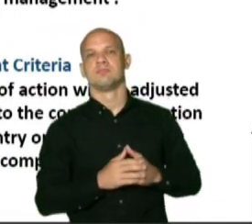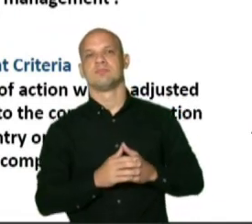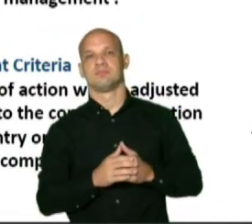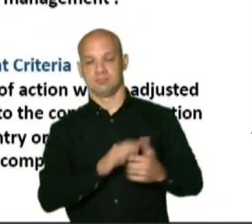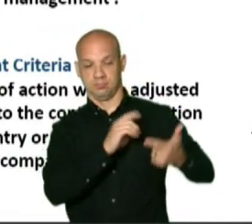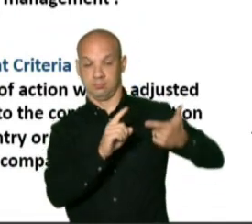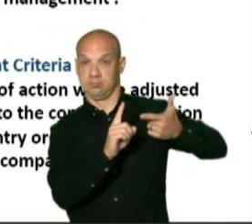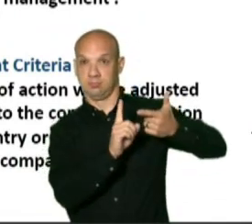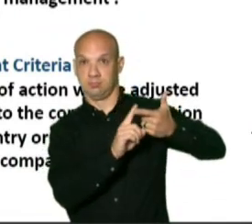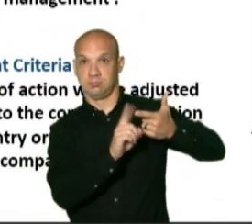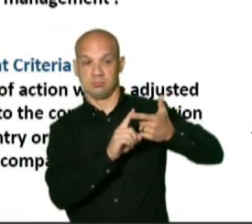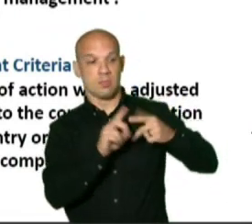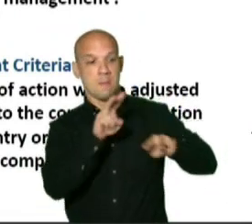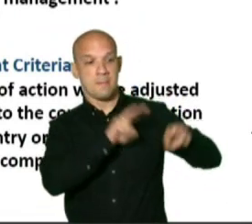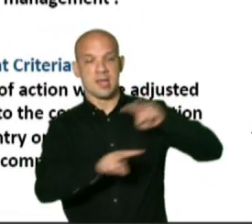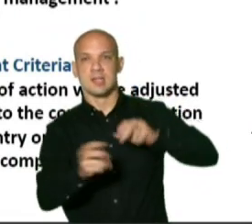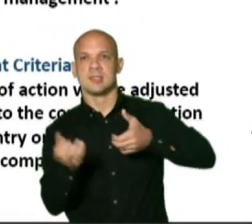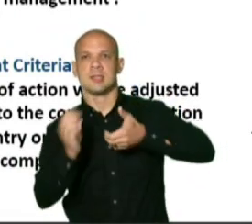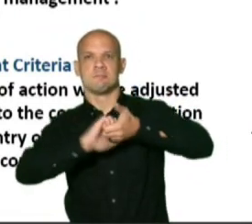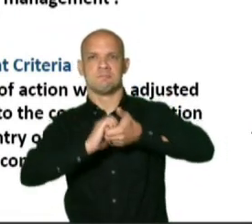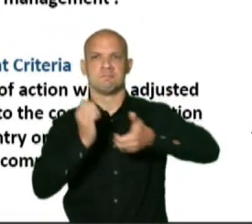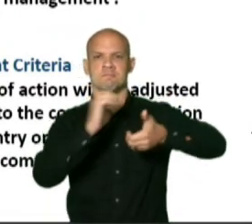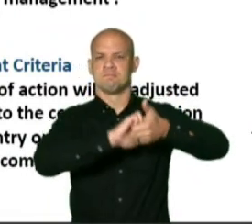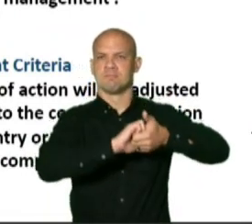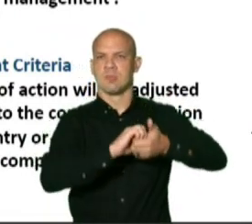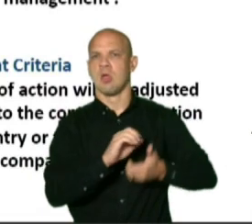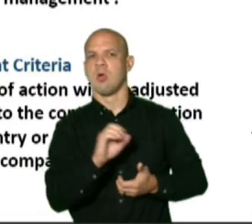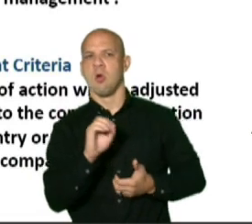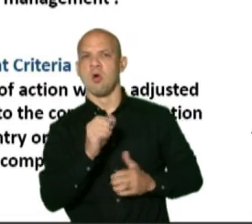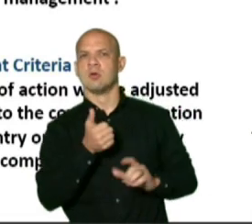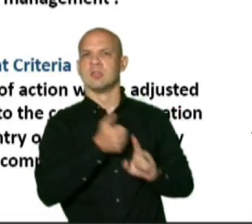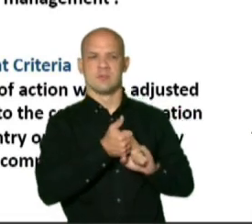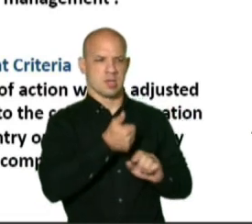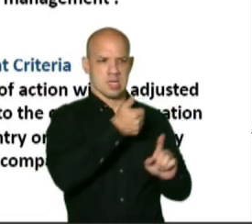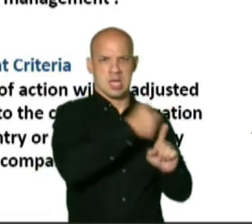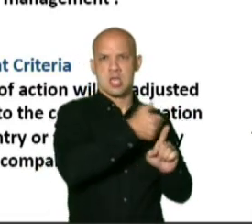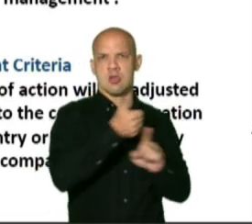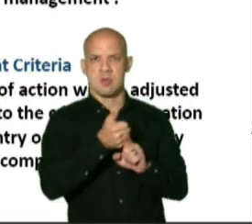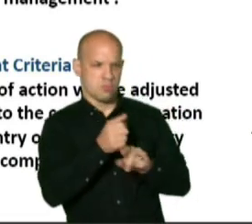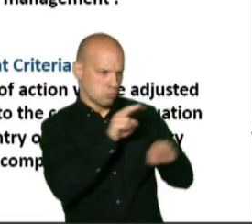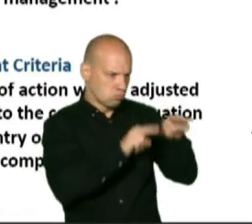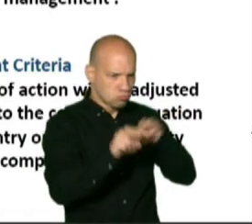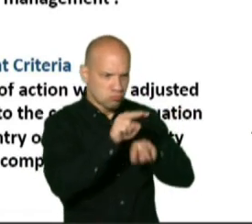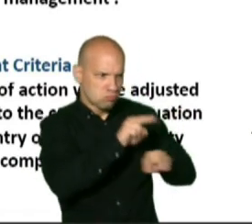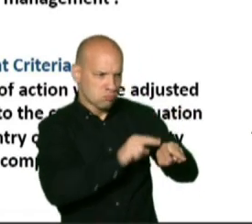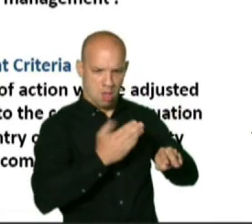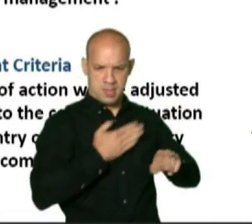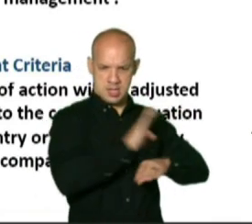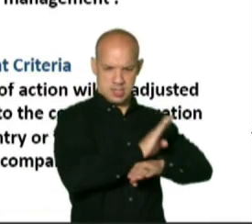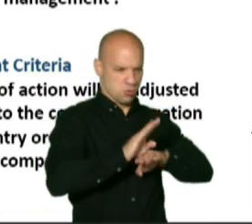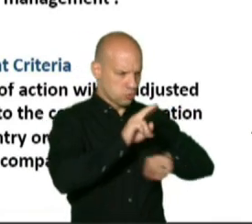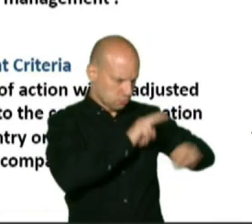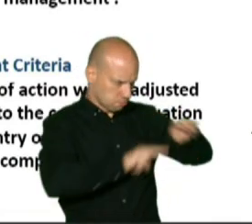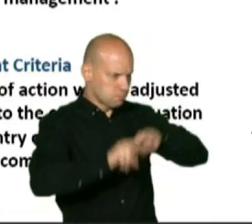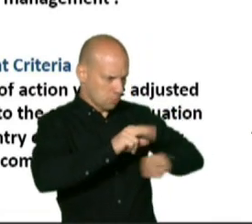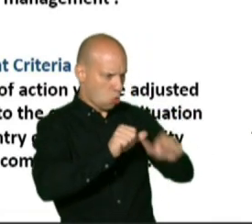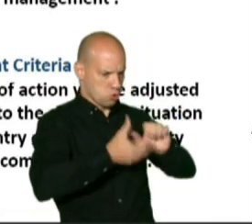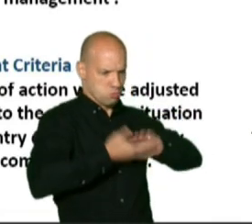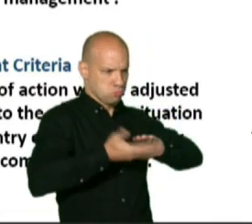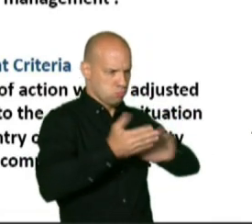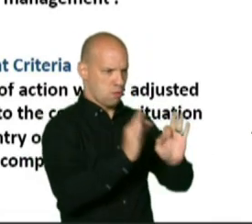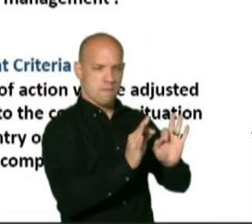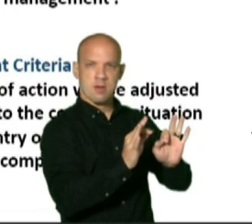el programa de vigilancia colaborativa o de auditoría interna o de autofiscalización, como queramos llamarlo, pero la